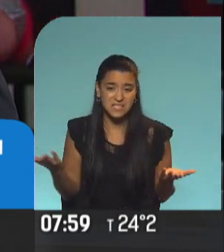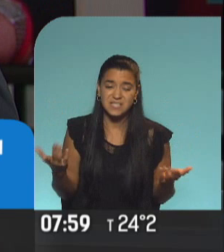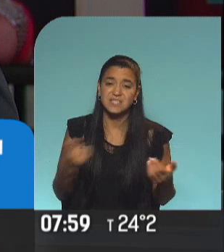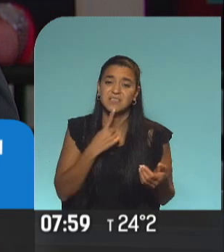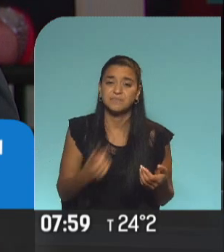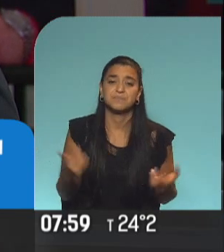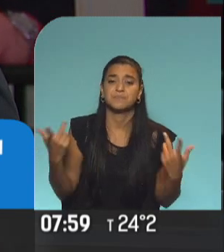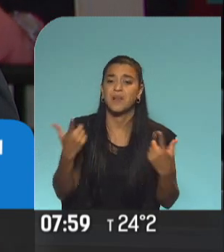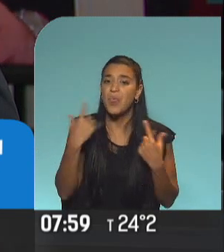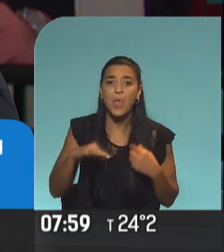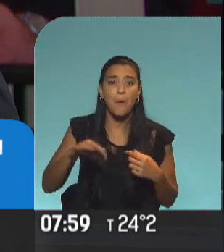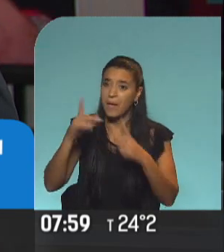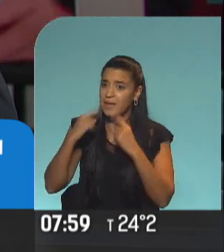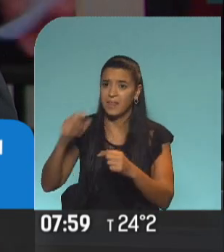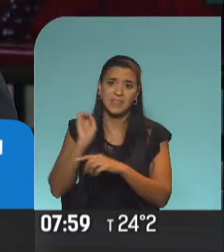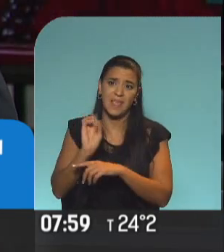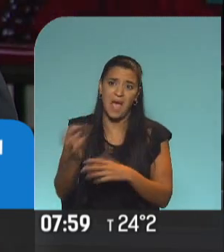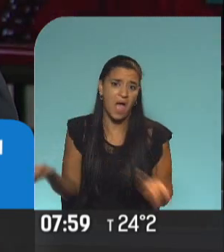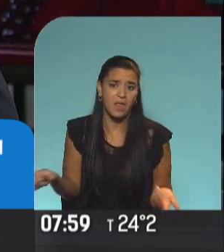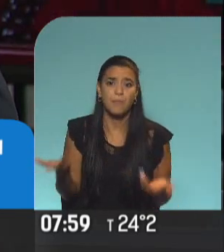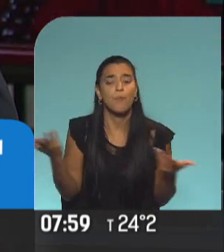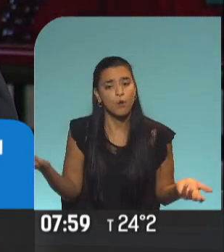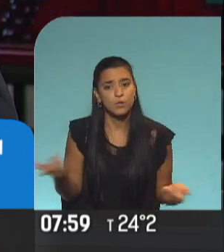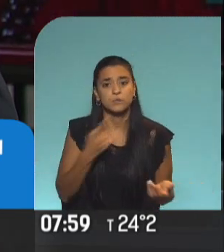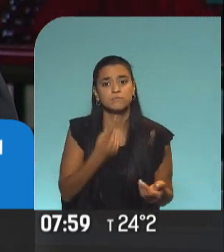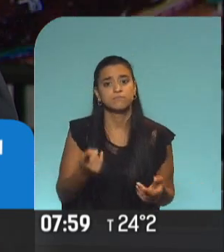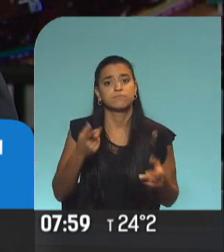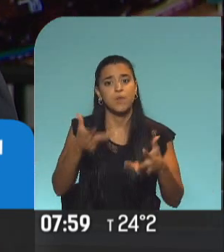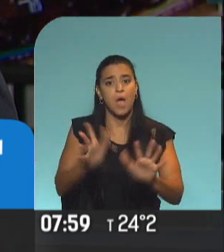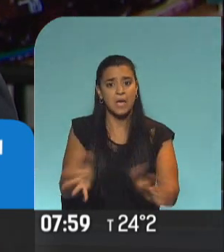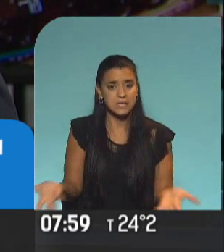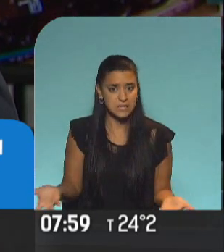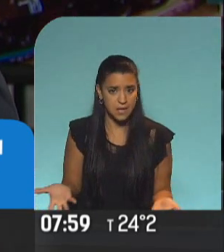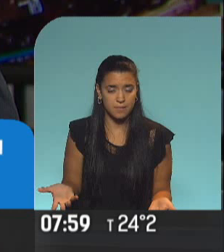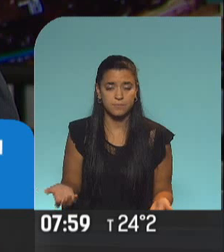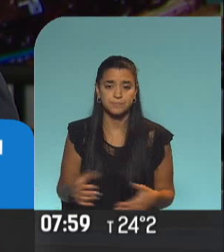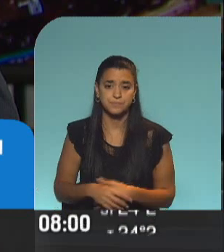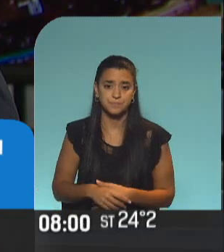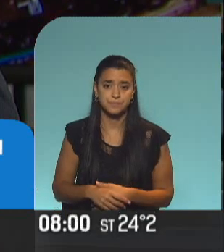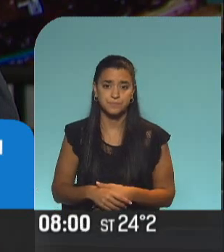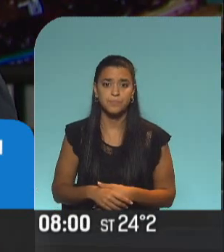tuvo menos que ser crítico. Por eso no se le puede atribuir a la voluntad del presidente. En todo caso,